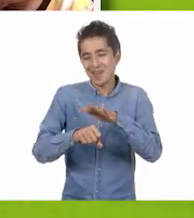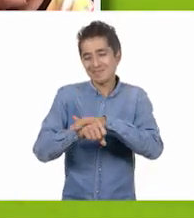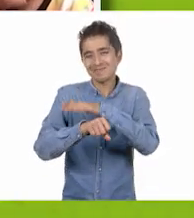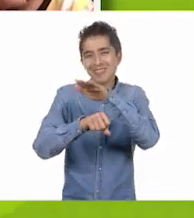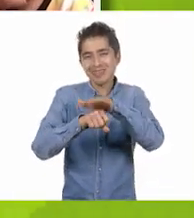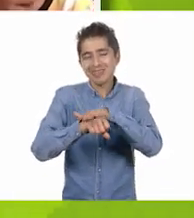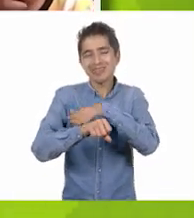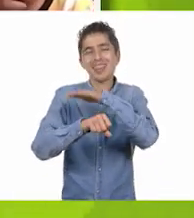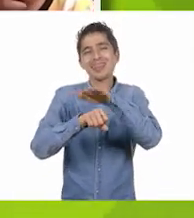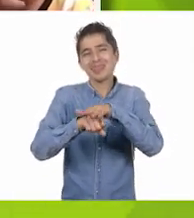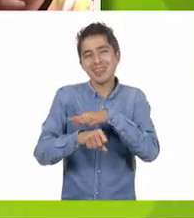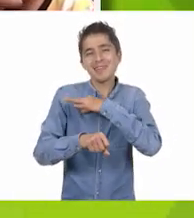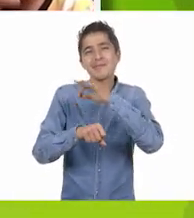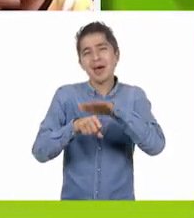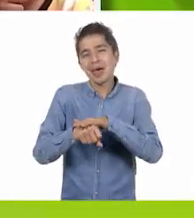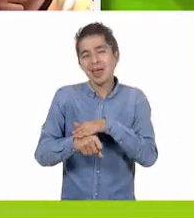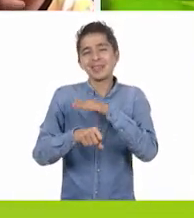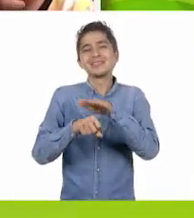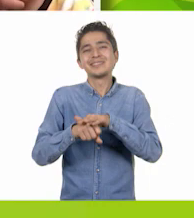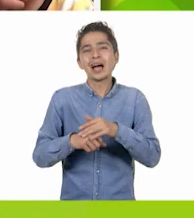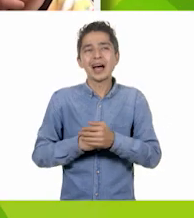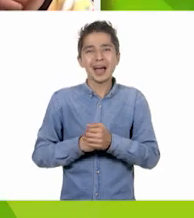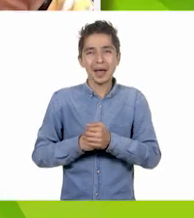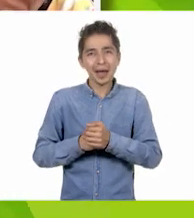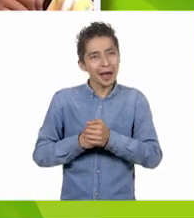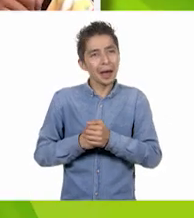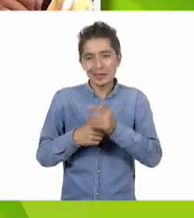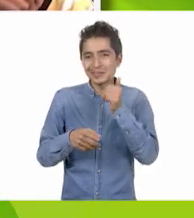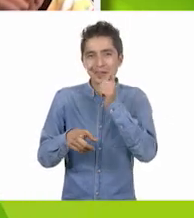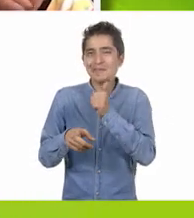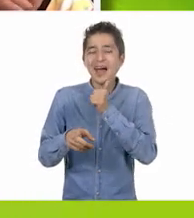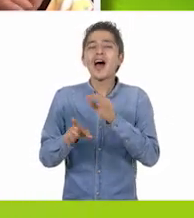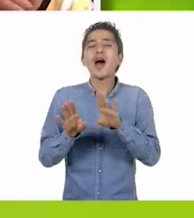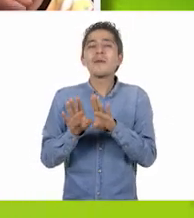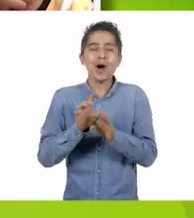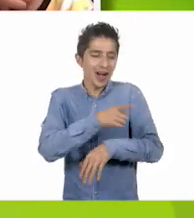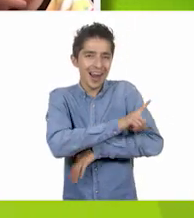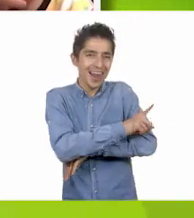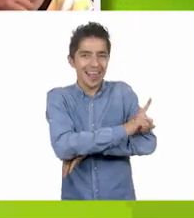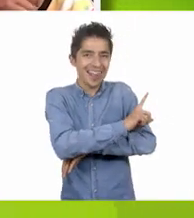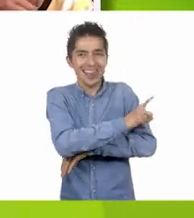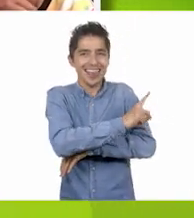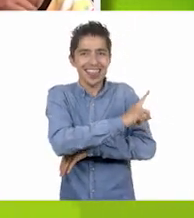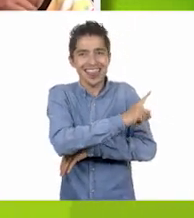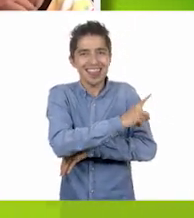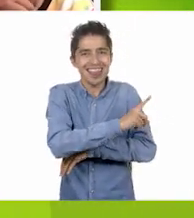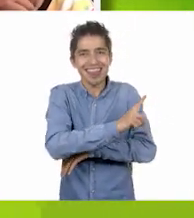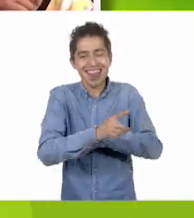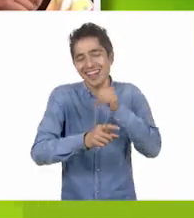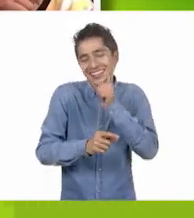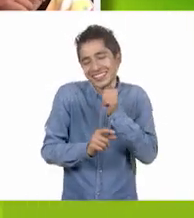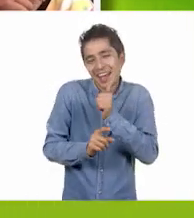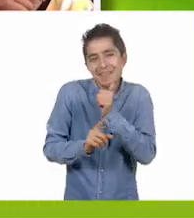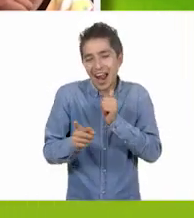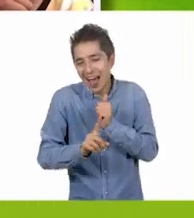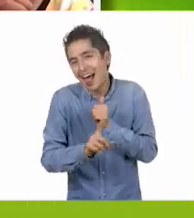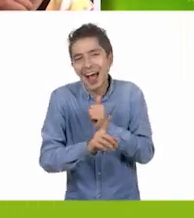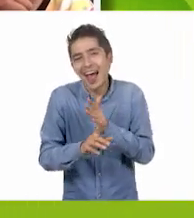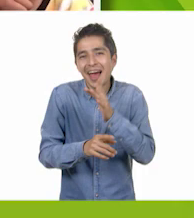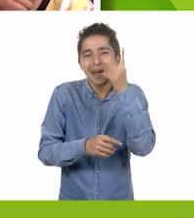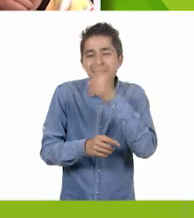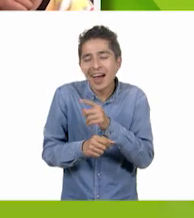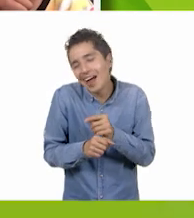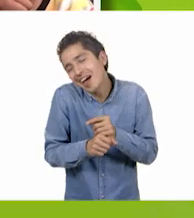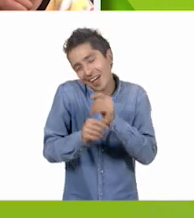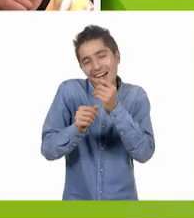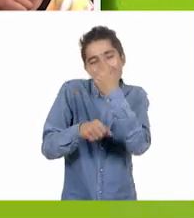Porque los puedes acariciar. Porque los puedes acariciar, ajá. Ay, siempre se dejan, ¿no? Y luego como mueven la colita y se te pegan para que los